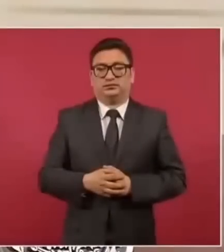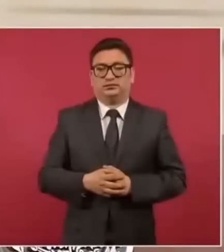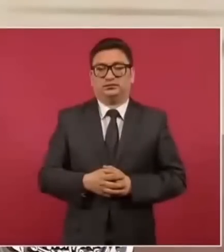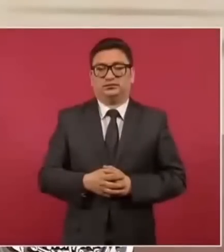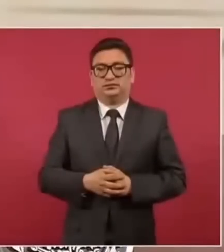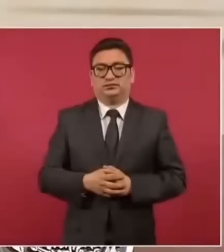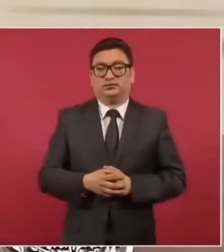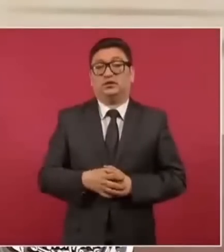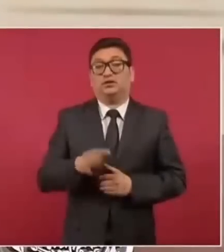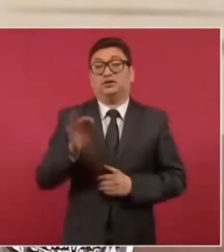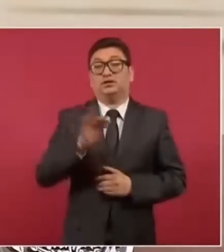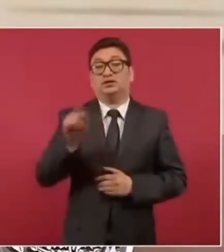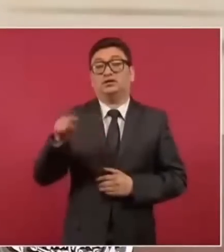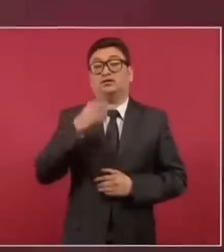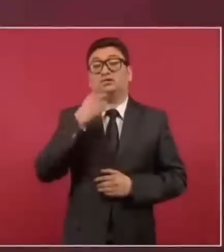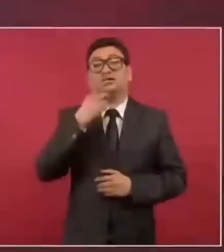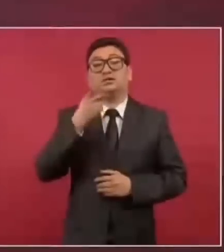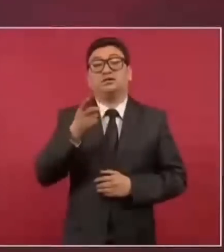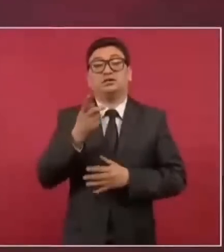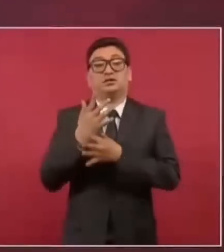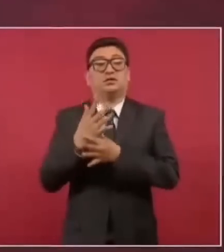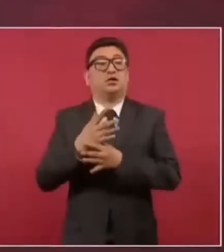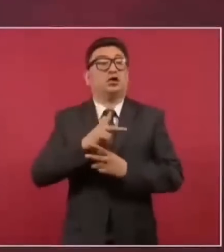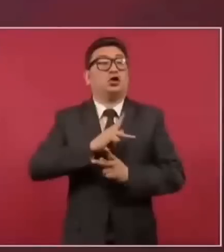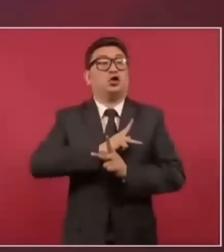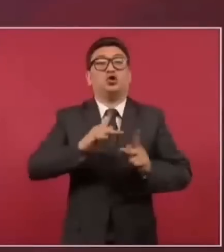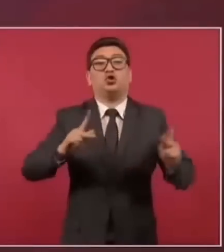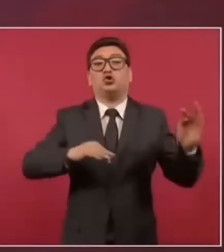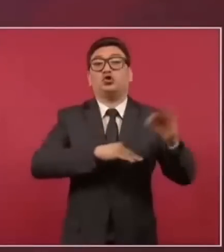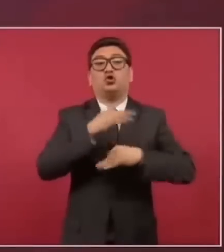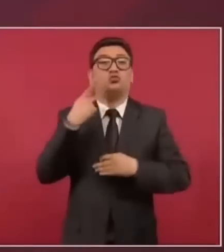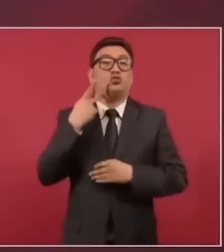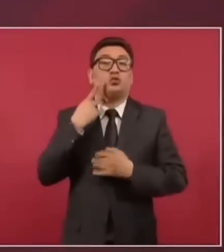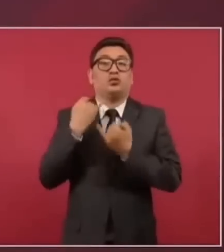pudiese decir todos son iguales.